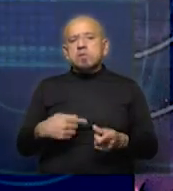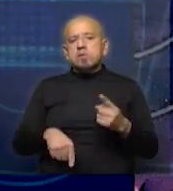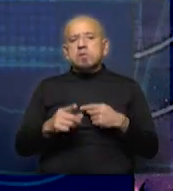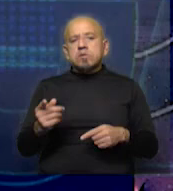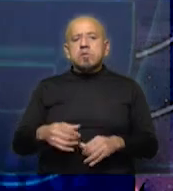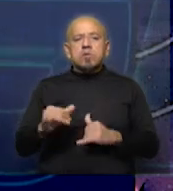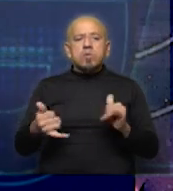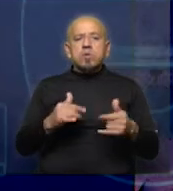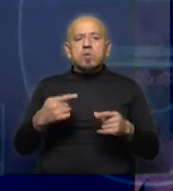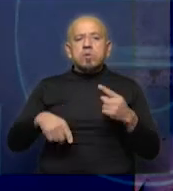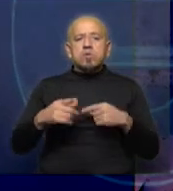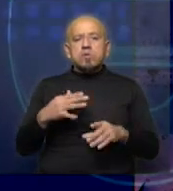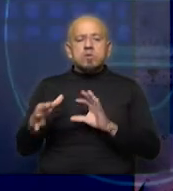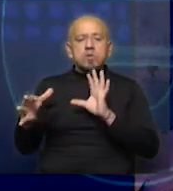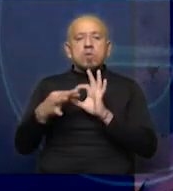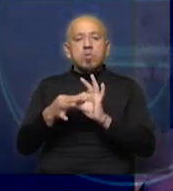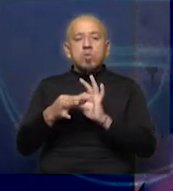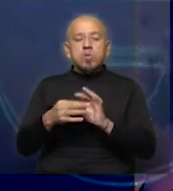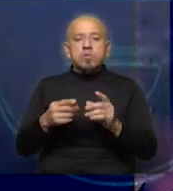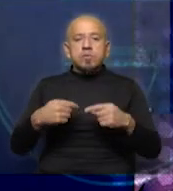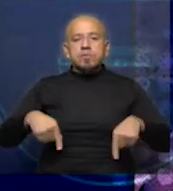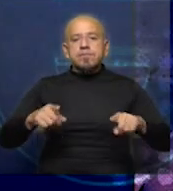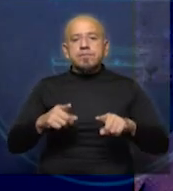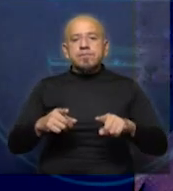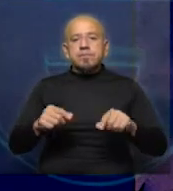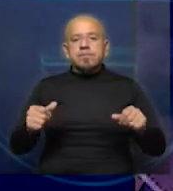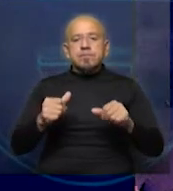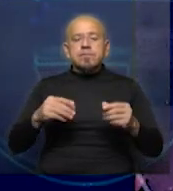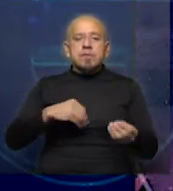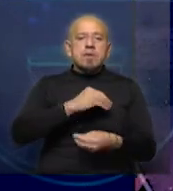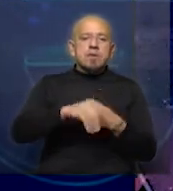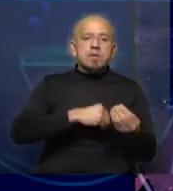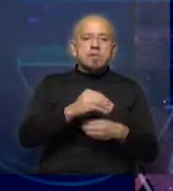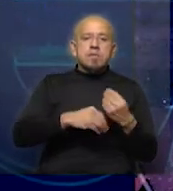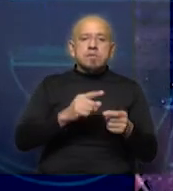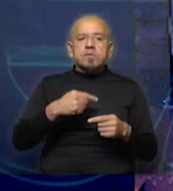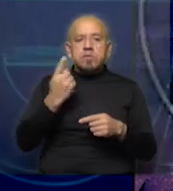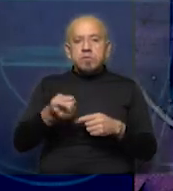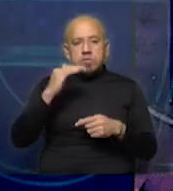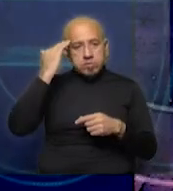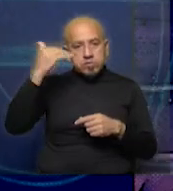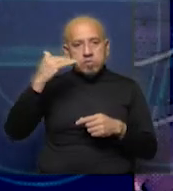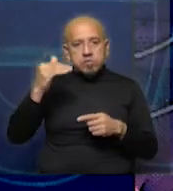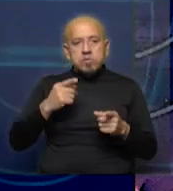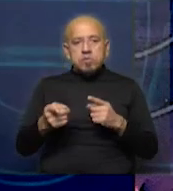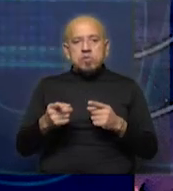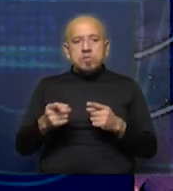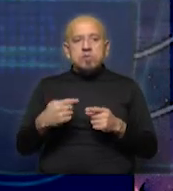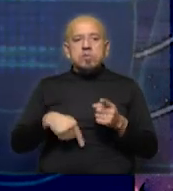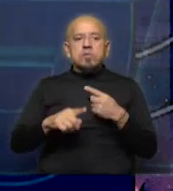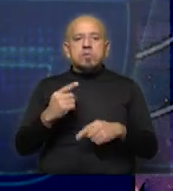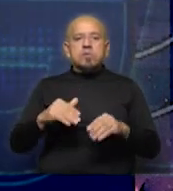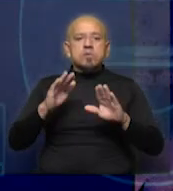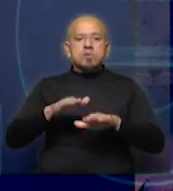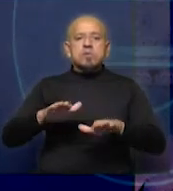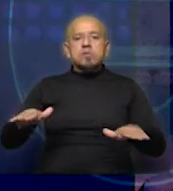del juego esa construcción de vínculo que sea en el aula pero también habilitarla a las familias a otros docentes mismo para entre ellos entre los chicos